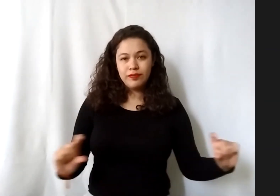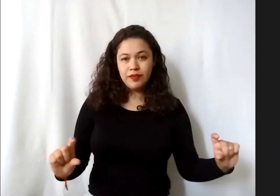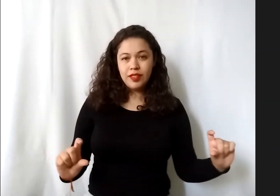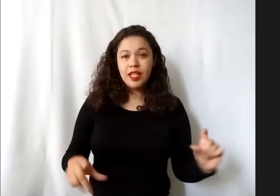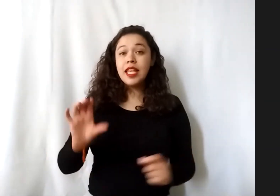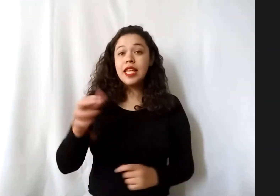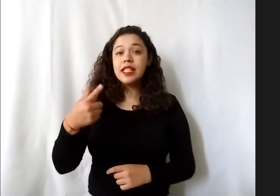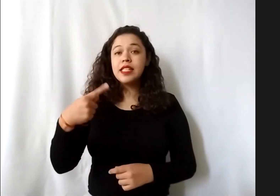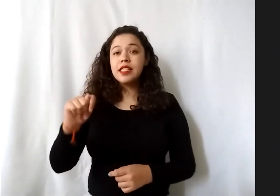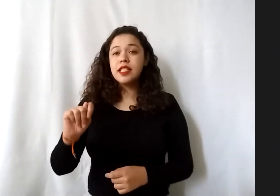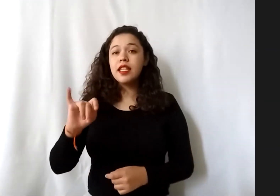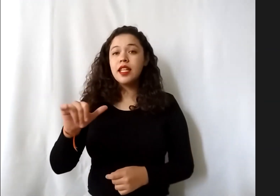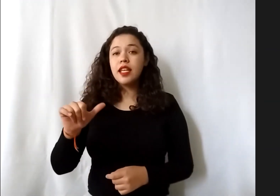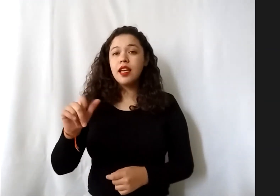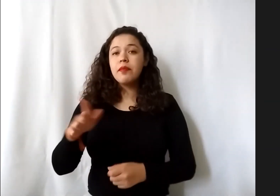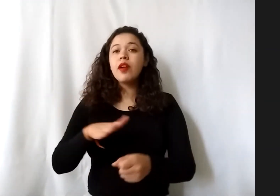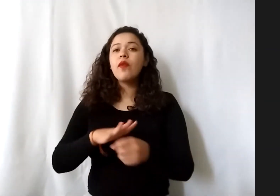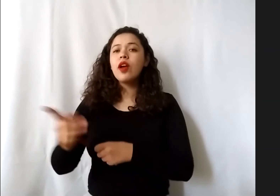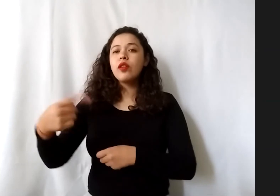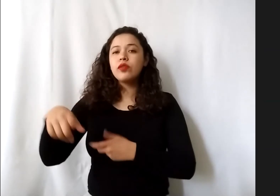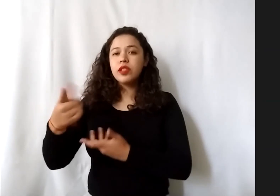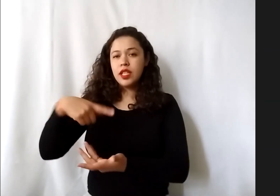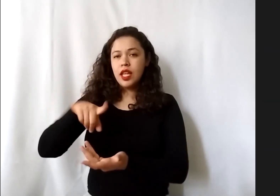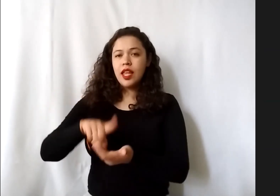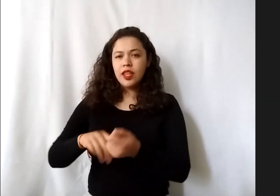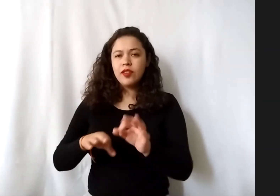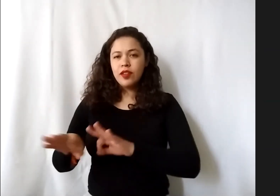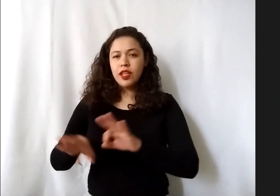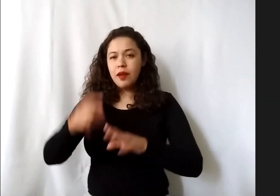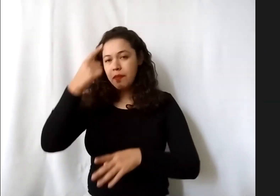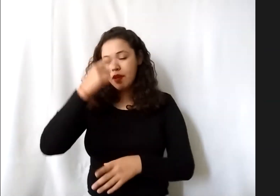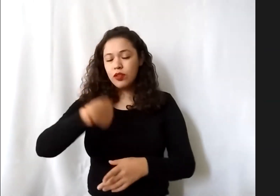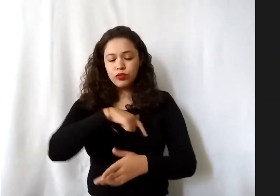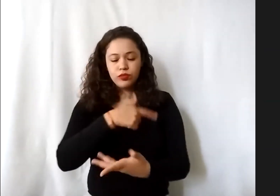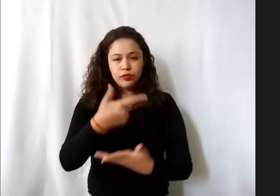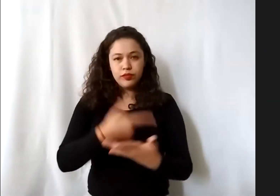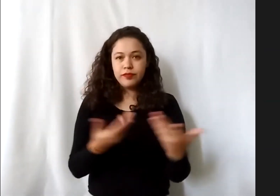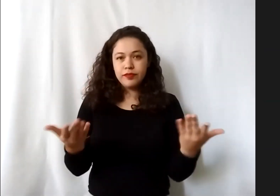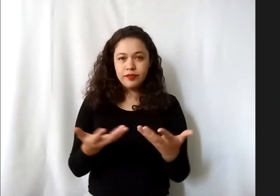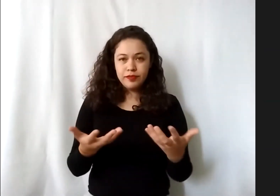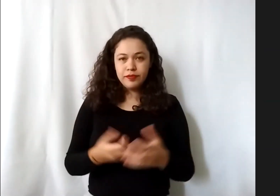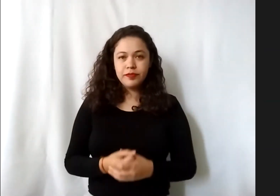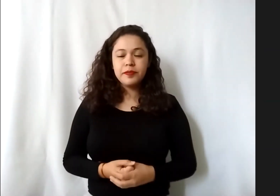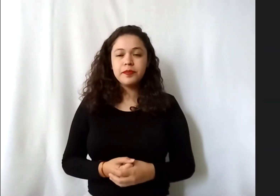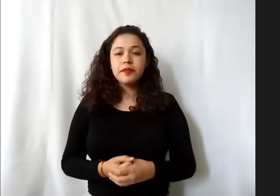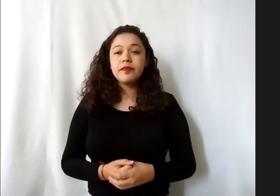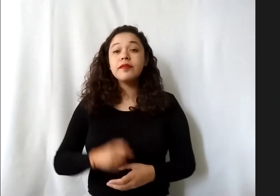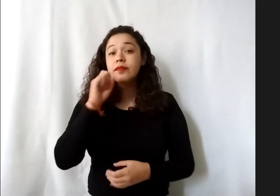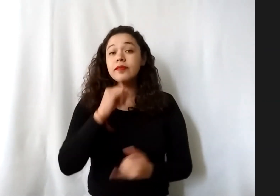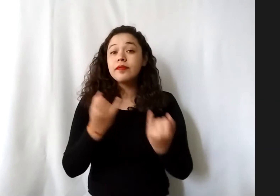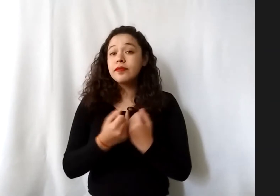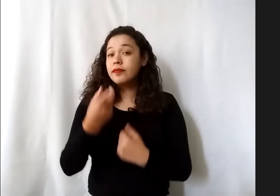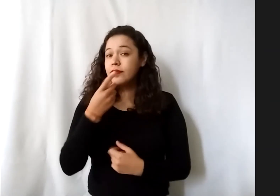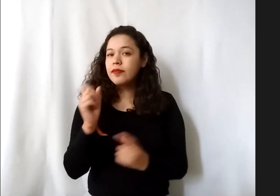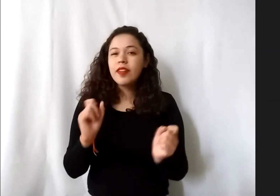nos acompañan, esto con el fin de registrar su asistencia. También les comento que si tienen